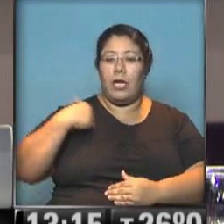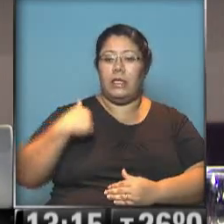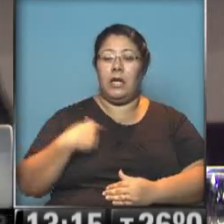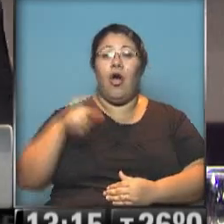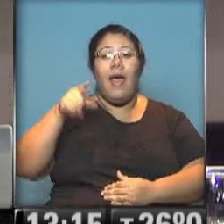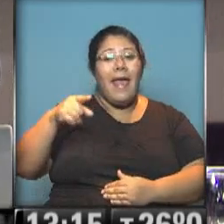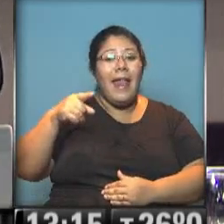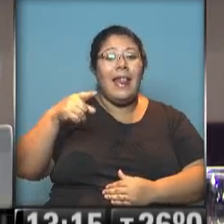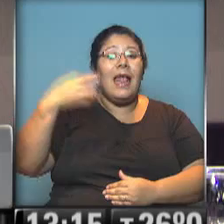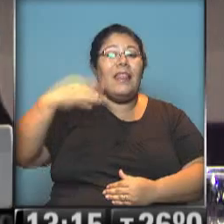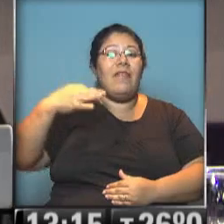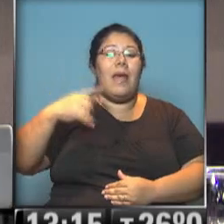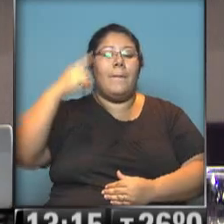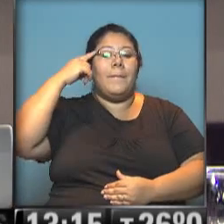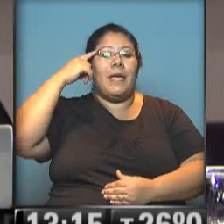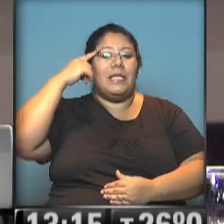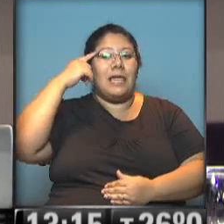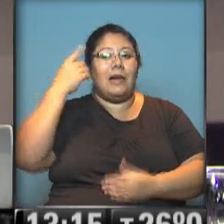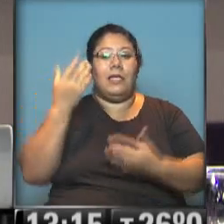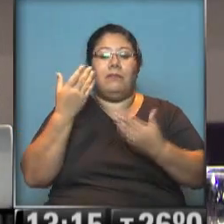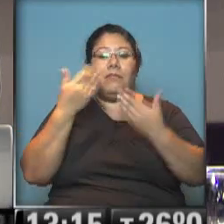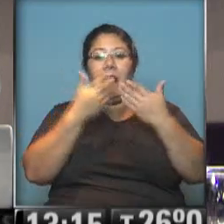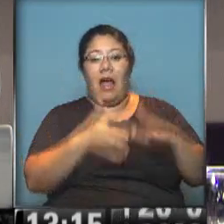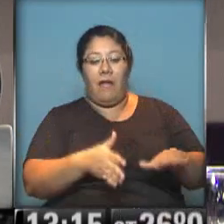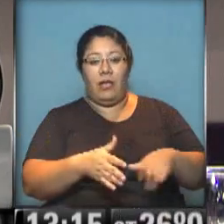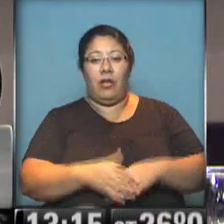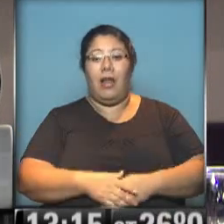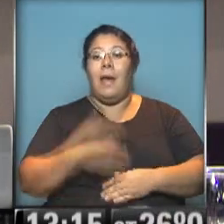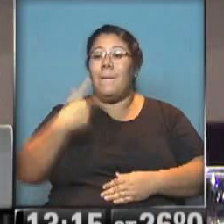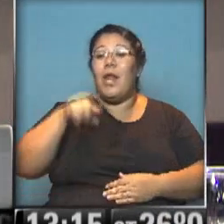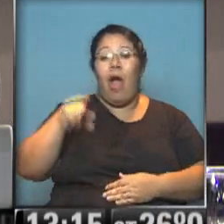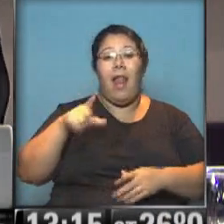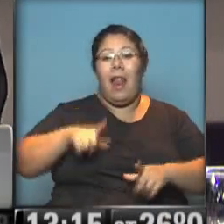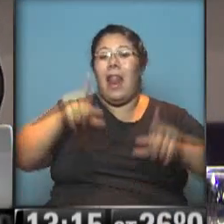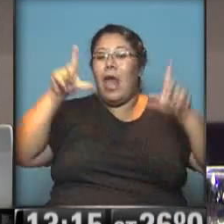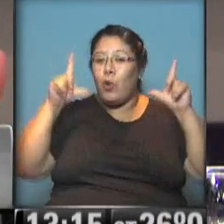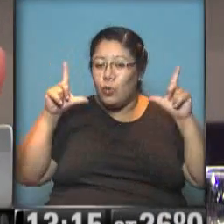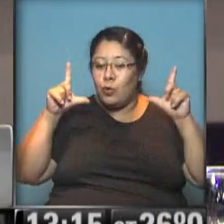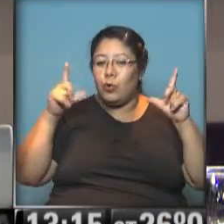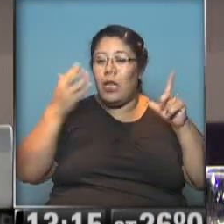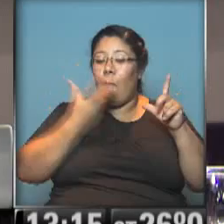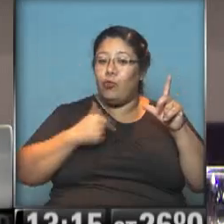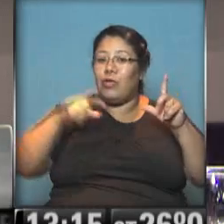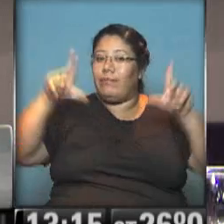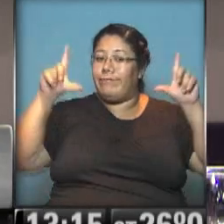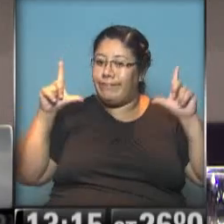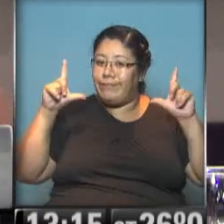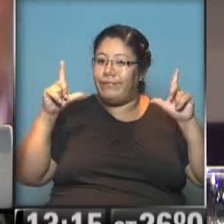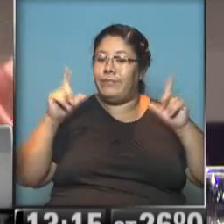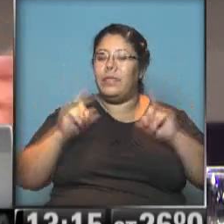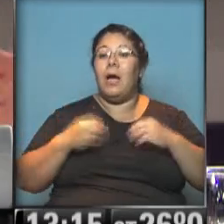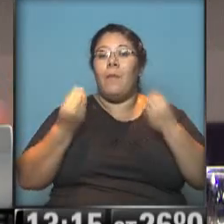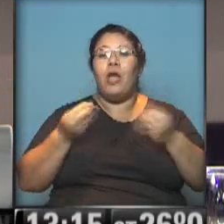pensar en cosas yo no creo que se escuche es evidente le gusta figurar en las sombras pero también a hasta la marcha y